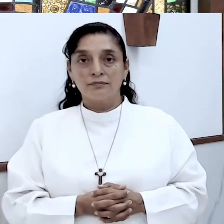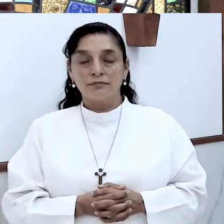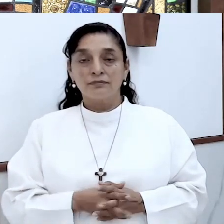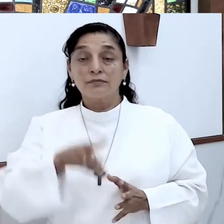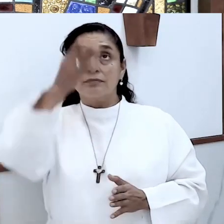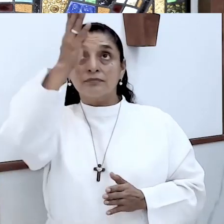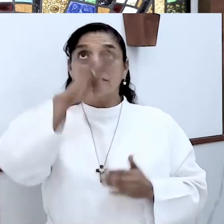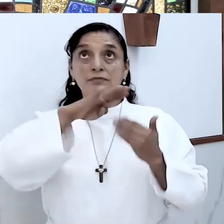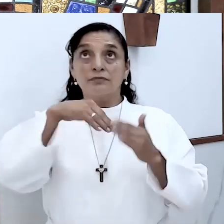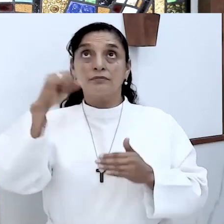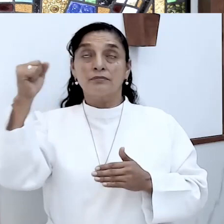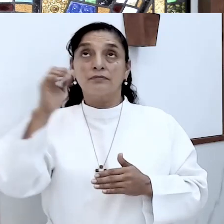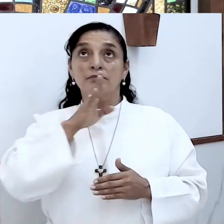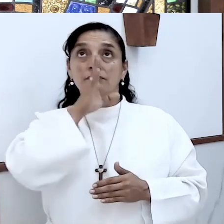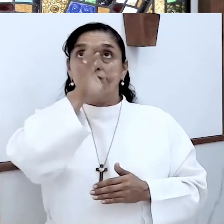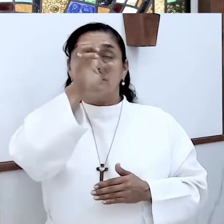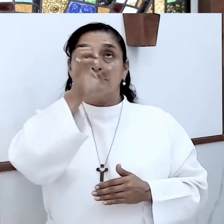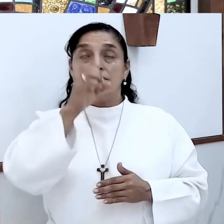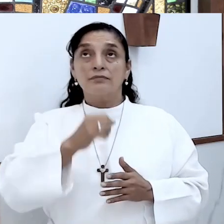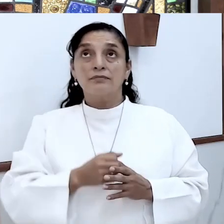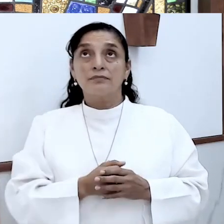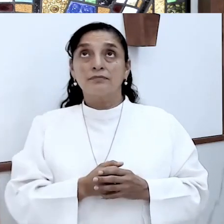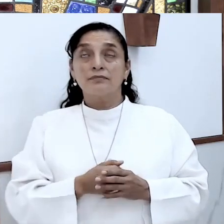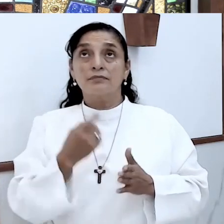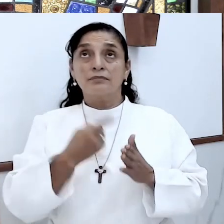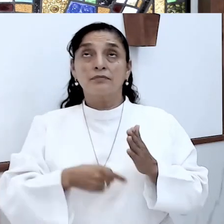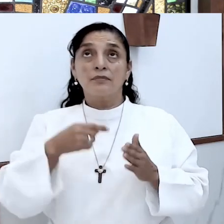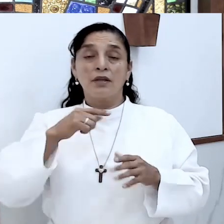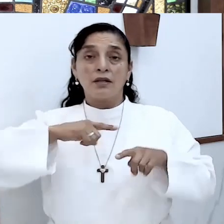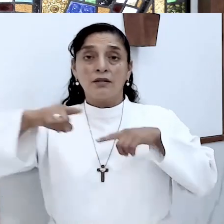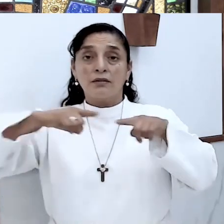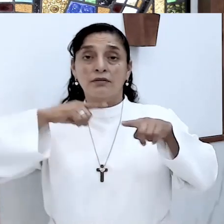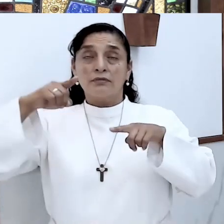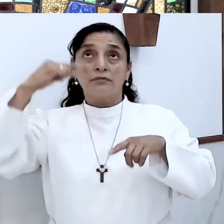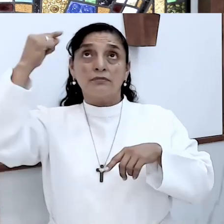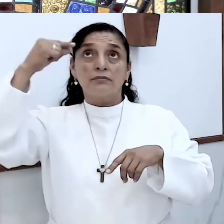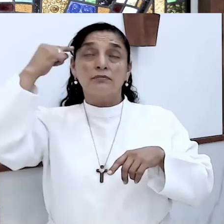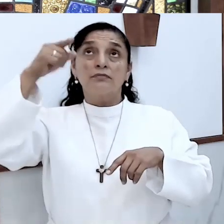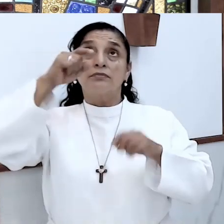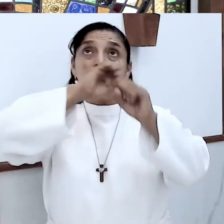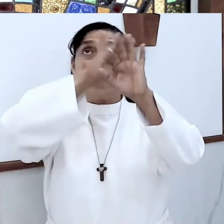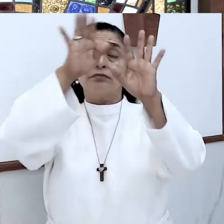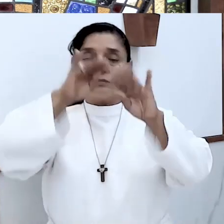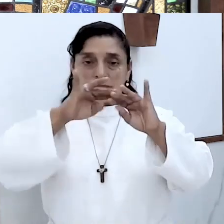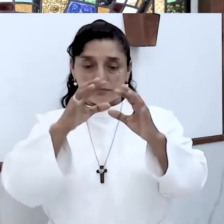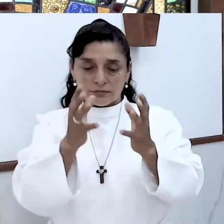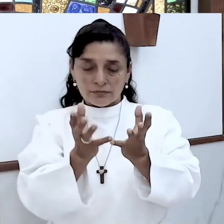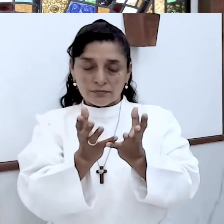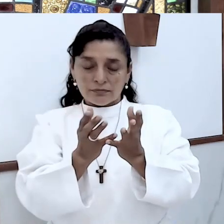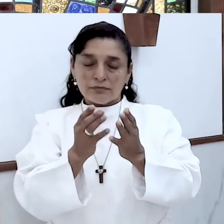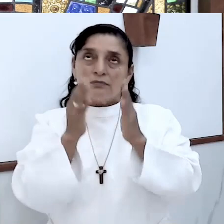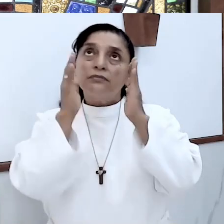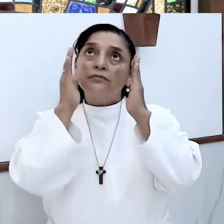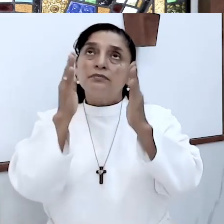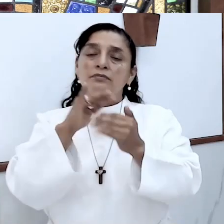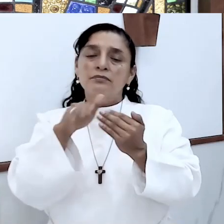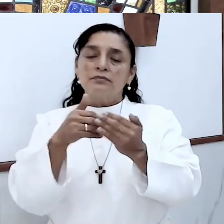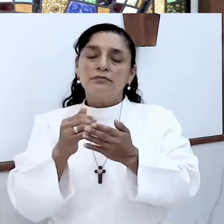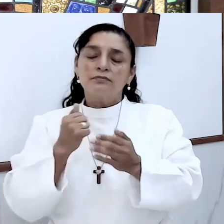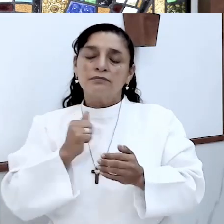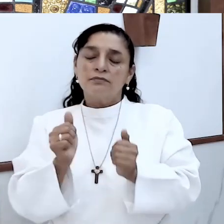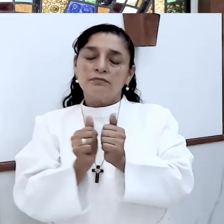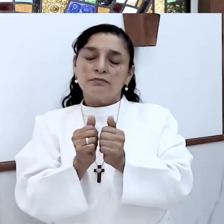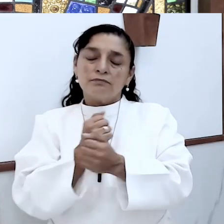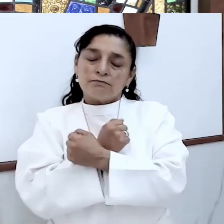Dios Todopoderoso y Eterno, que gobierna los cielos y la tierra, escucha con amor las súplicas